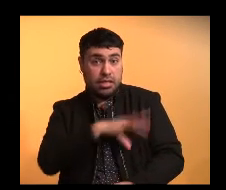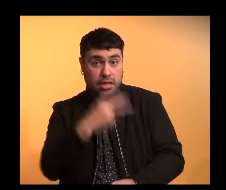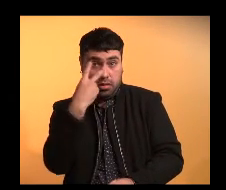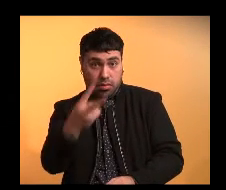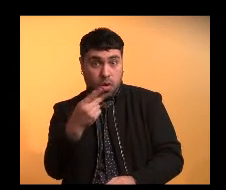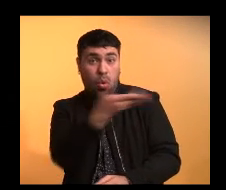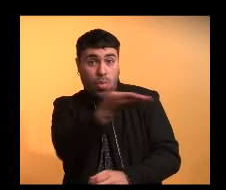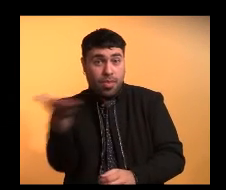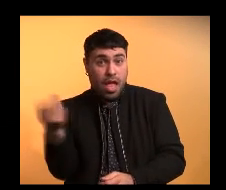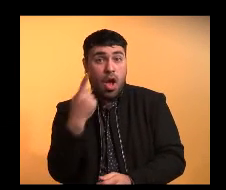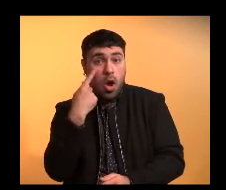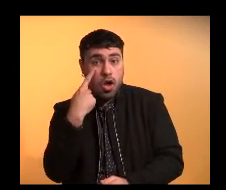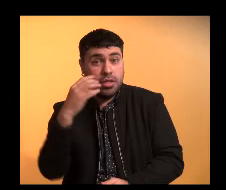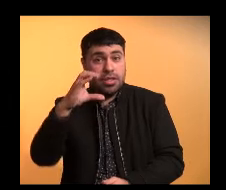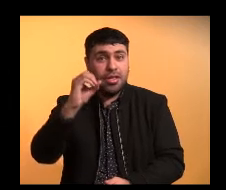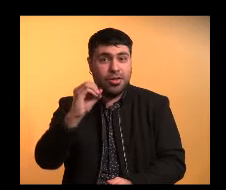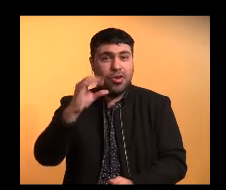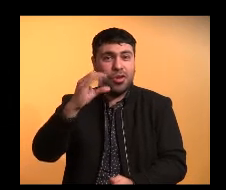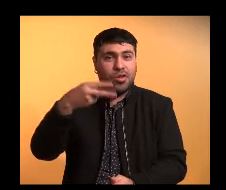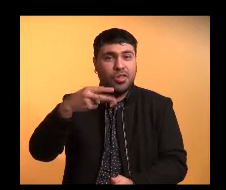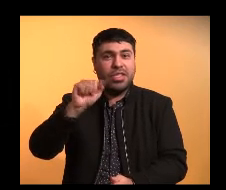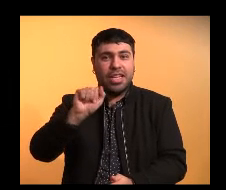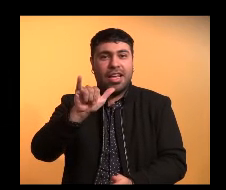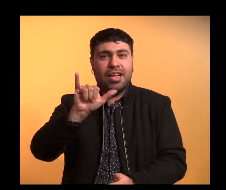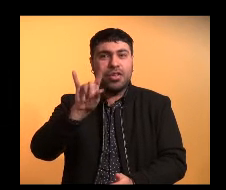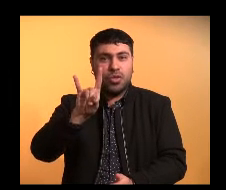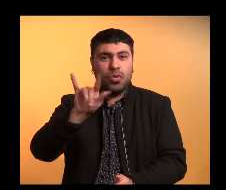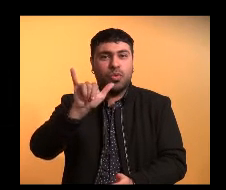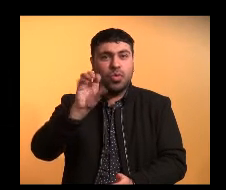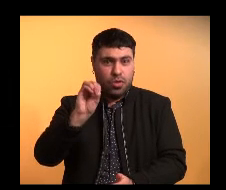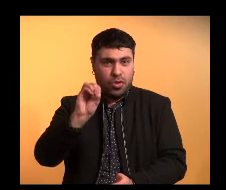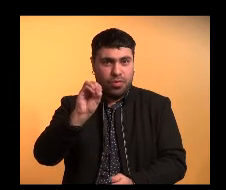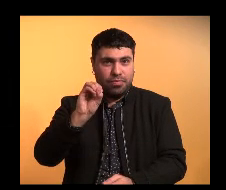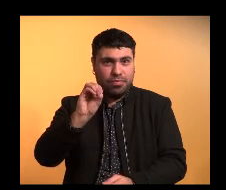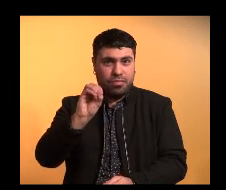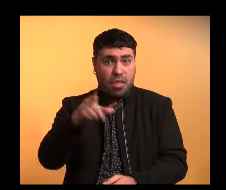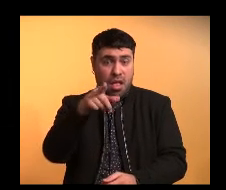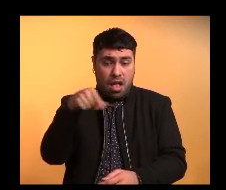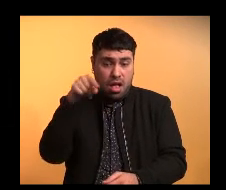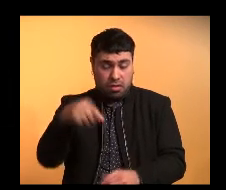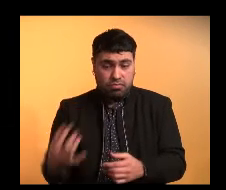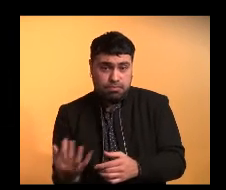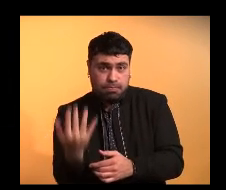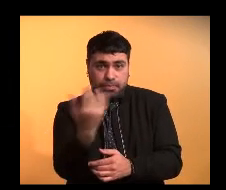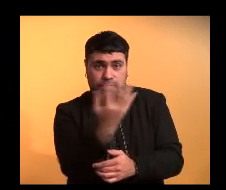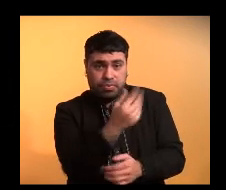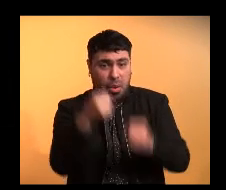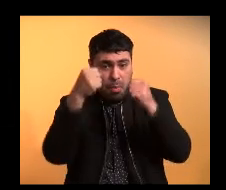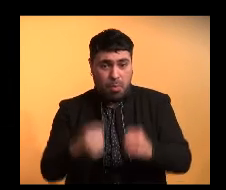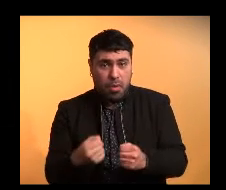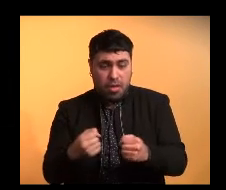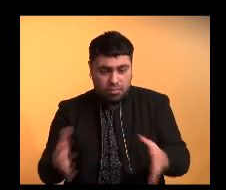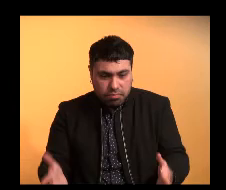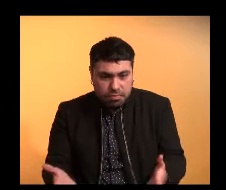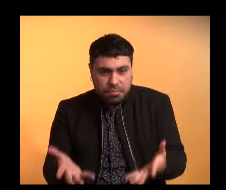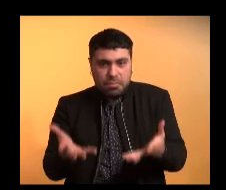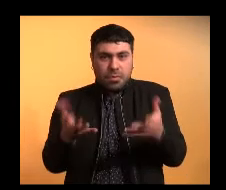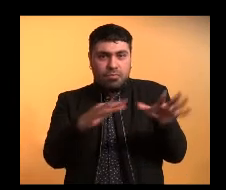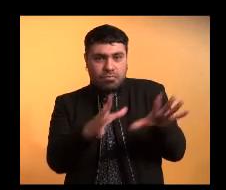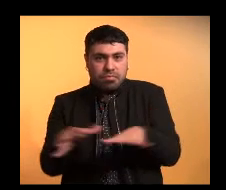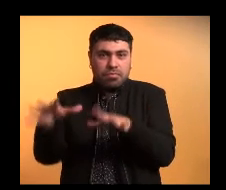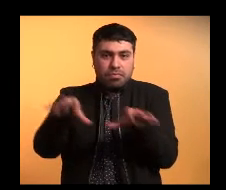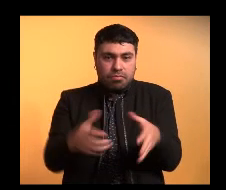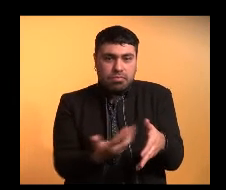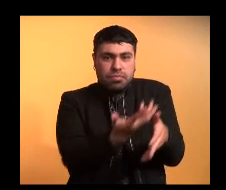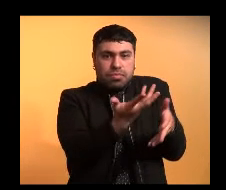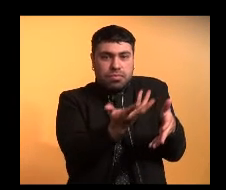sustrato también puede flotar y se mantiene en la superficie, como ustedes pueden ver ahí en esa fotografía en el lado izquierdo de la pantalla. Ahora, hace algunos años,